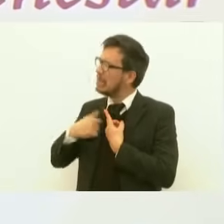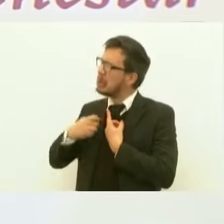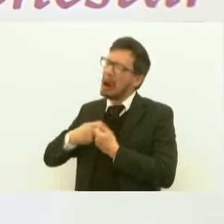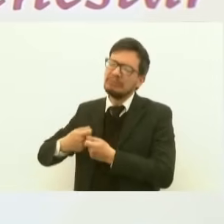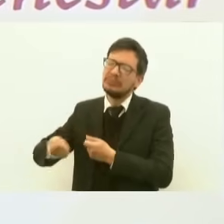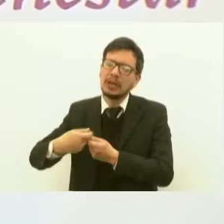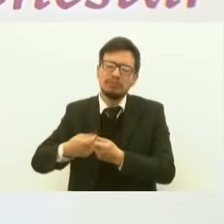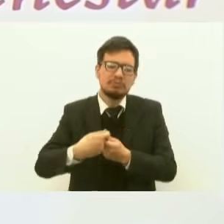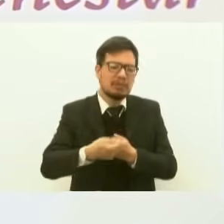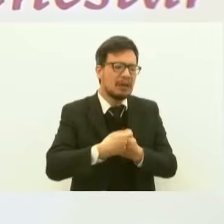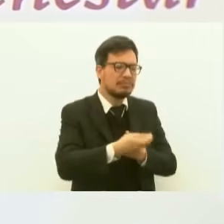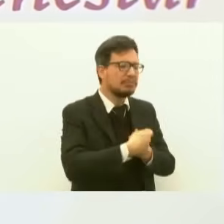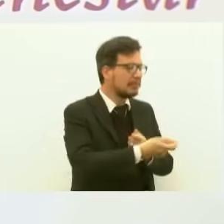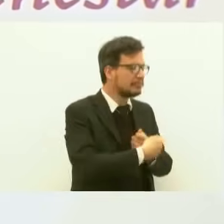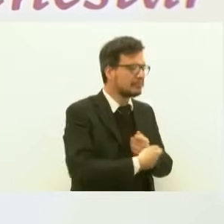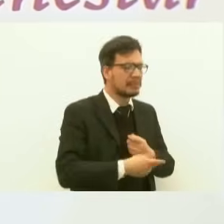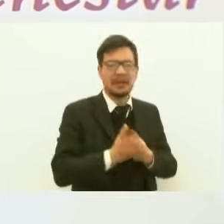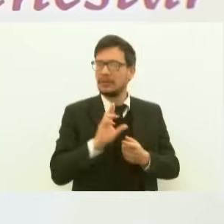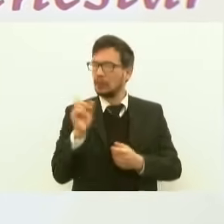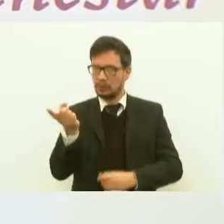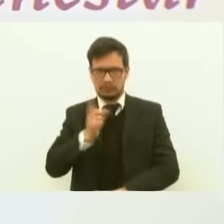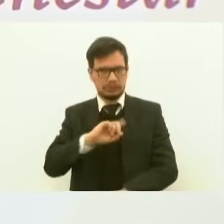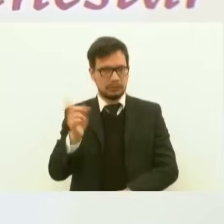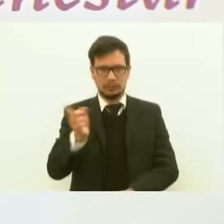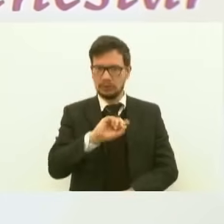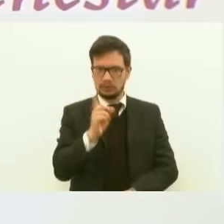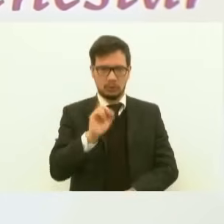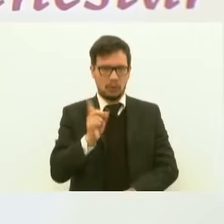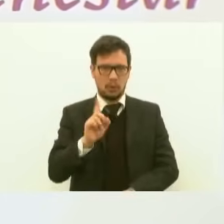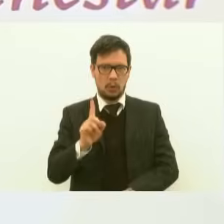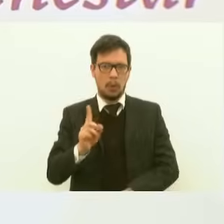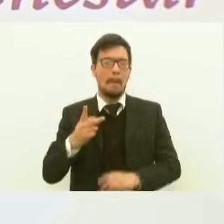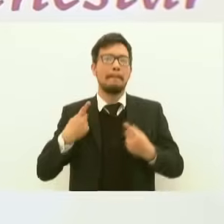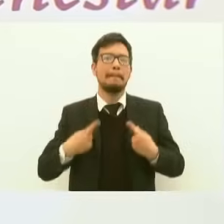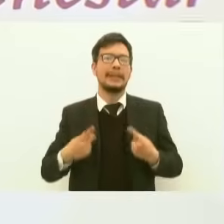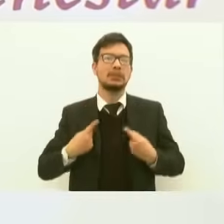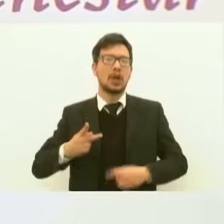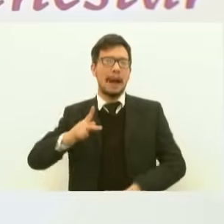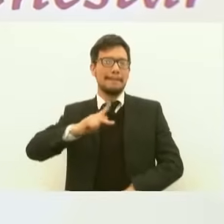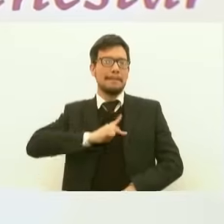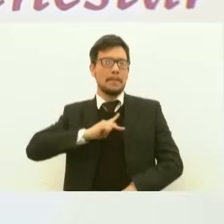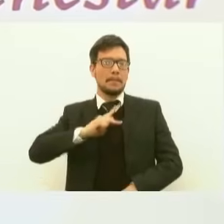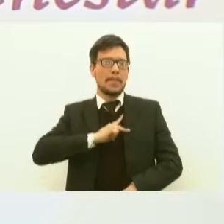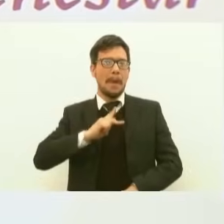voy a entregar a la gente. No, primo hermano, ya eso ya